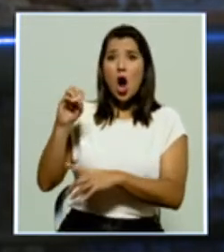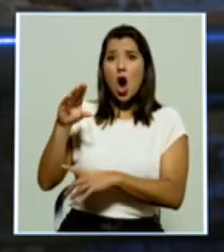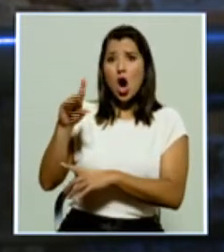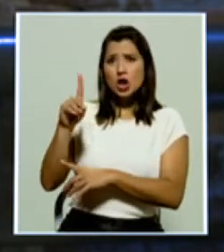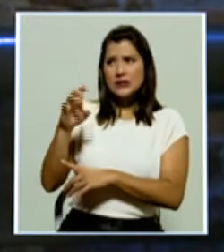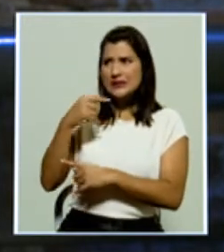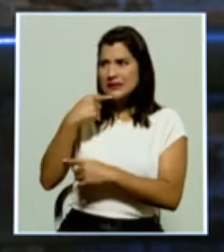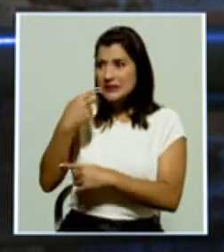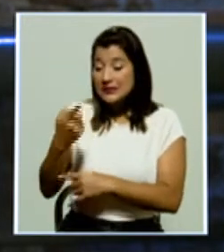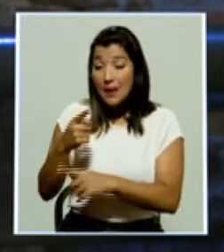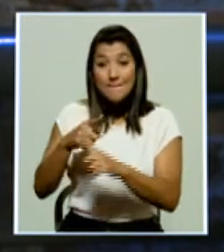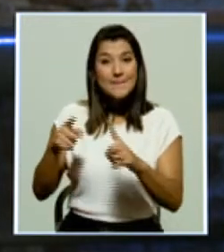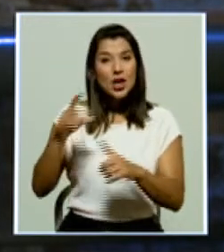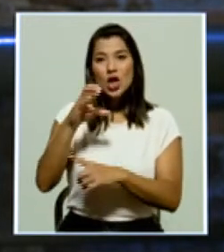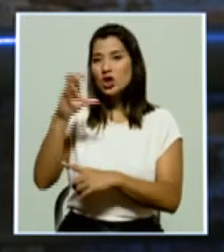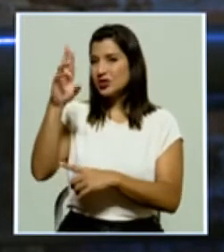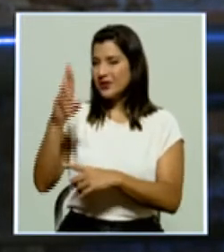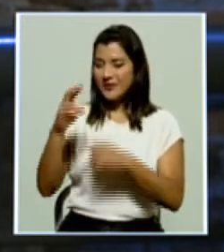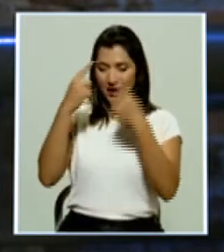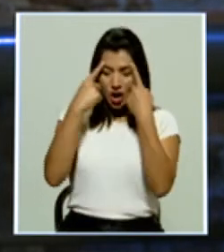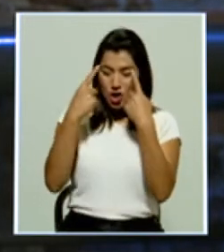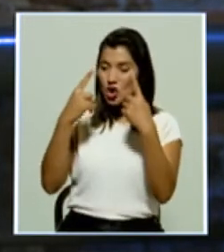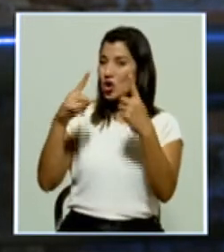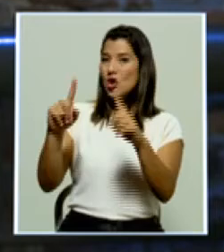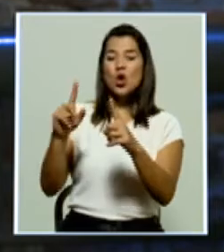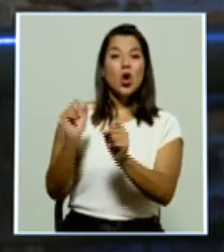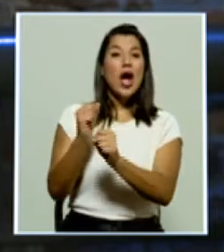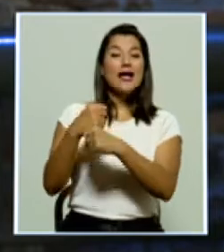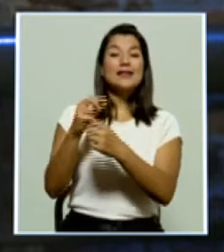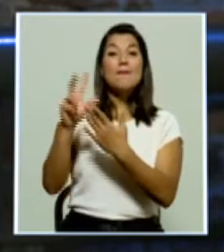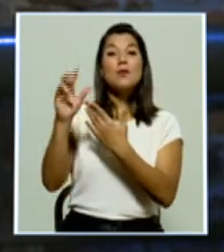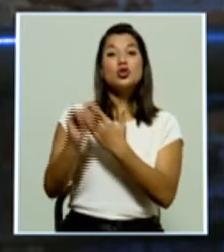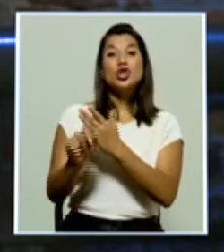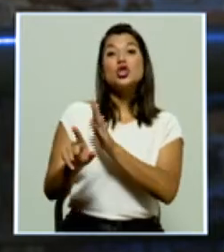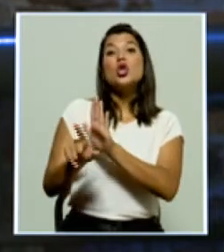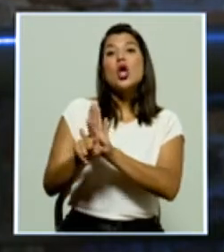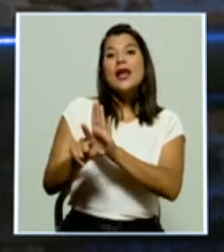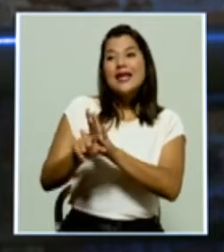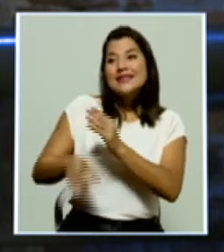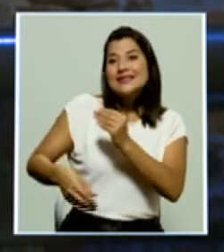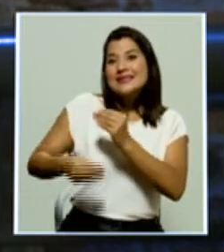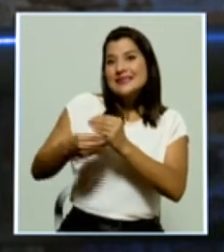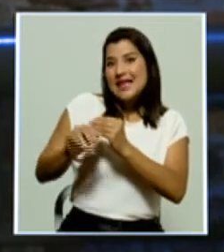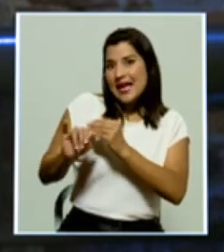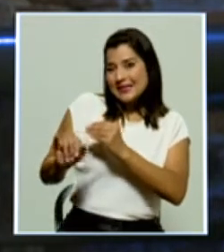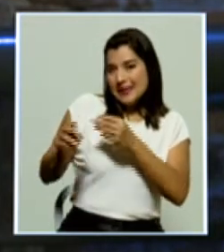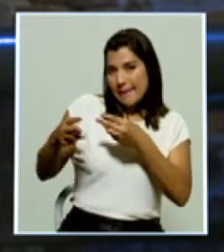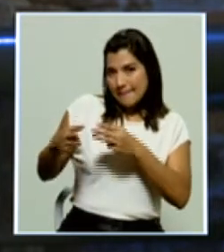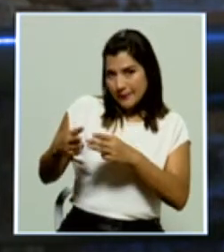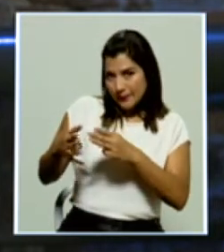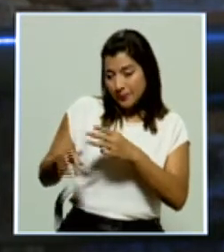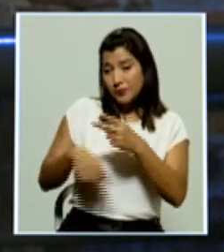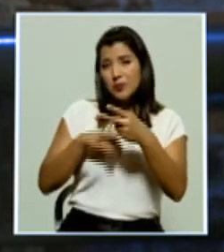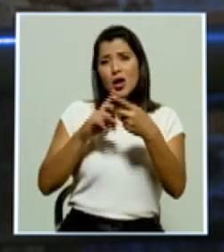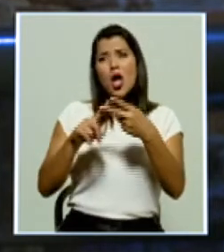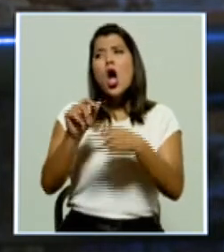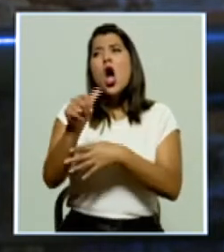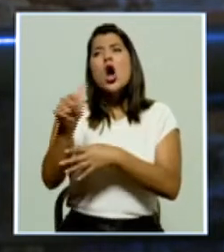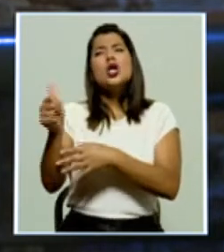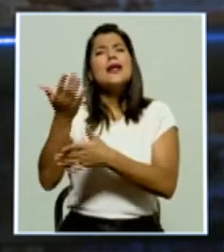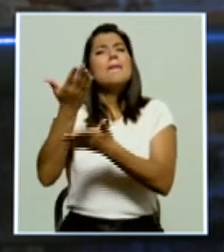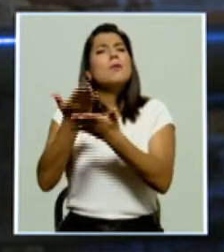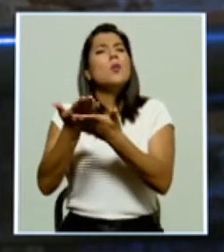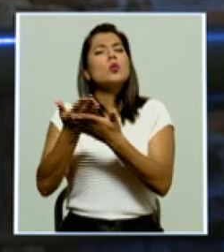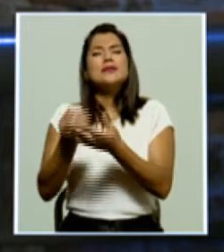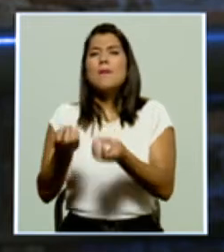había logrado generar un proyecto de ley que integrara este mecanismo. Hay otras que son muy importantes y que